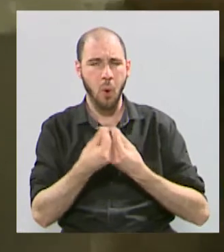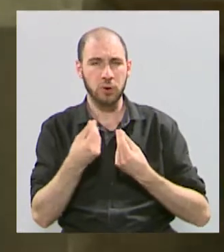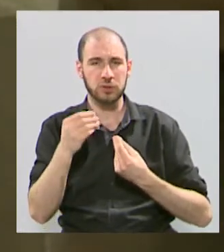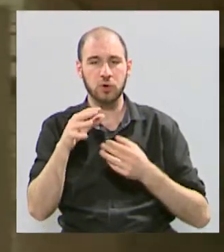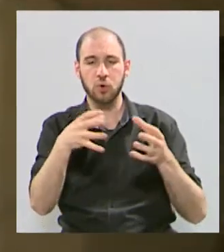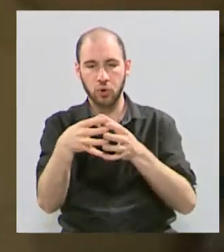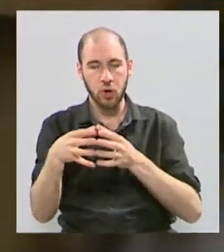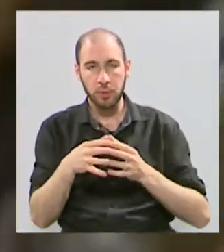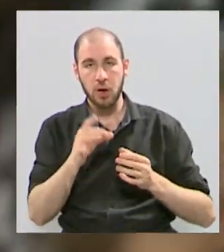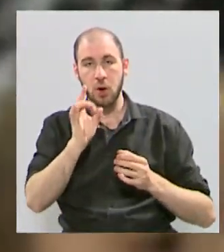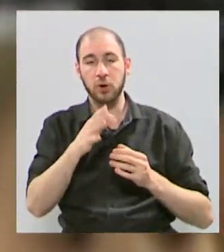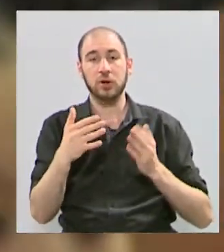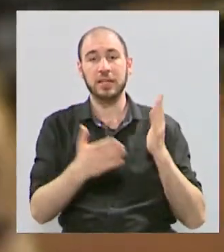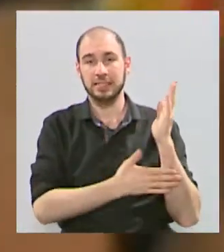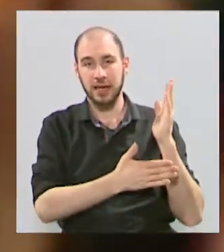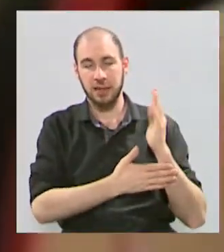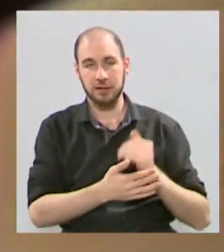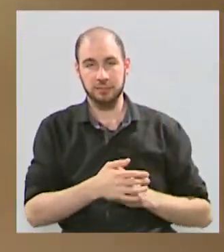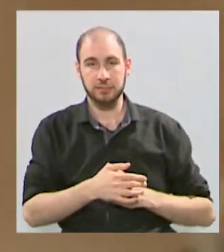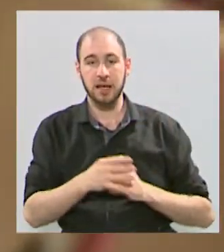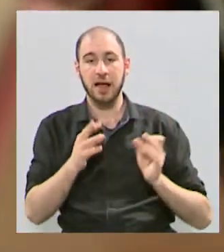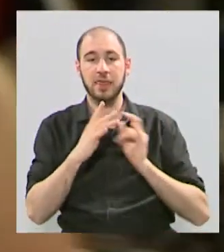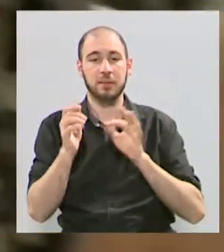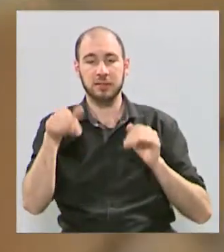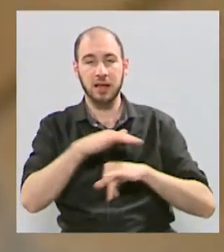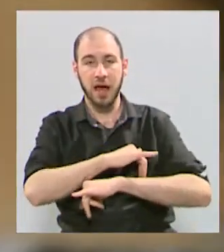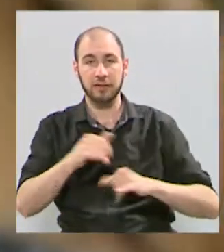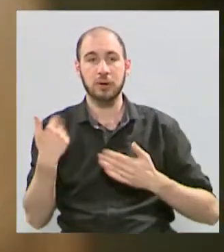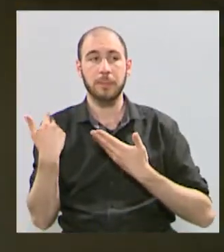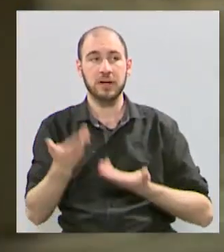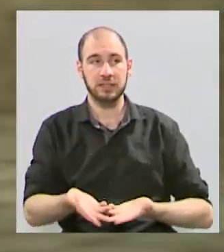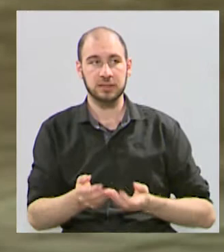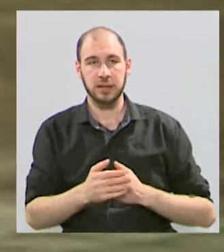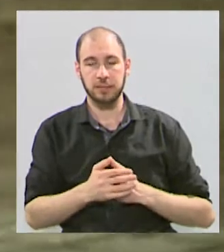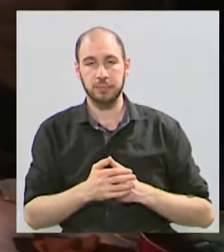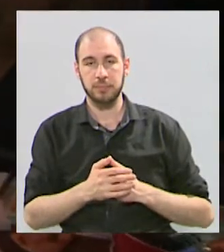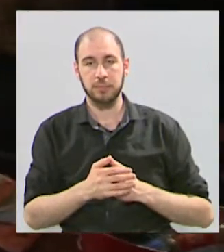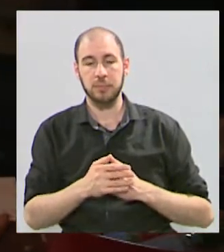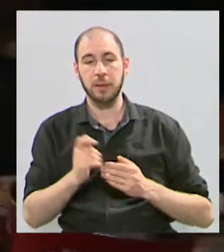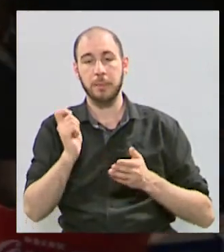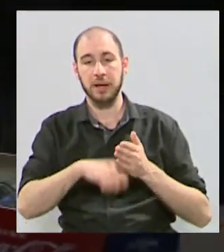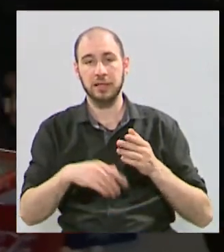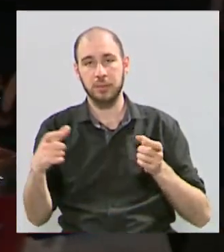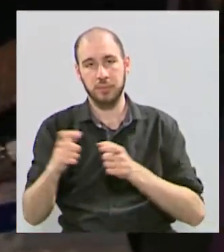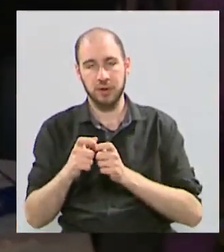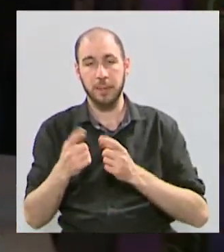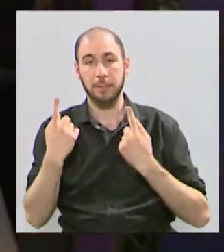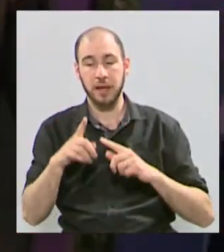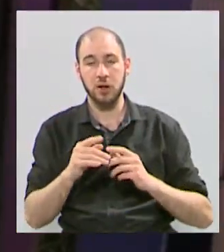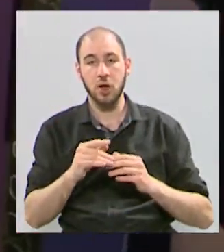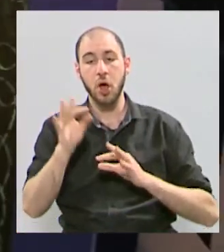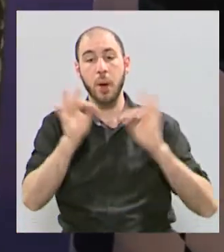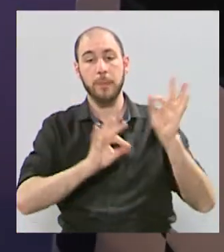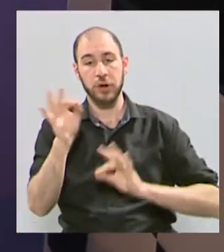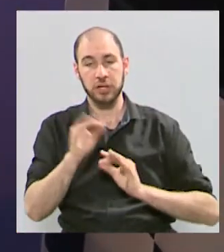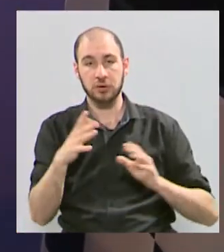los bloques, salvo la izquierda, que durante este debate anunció que va a presentar un despacho de minoría. Pero bueno, el